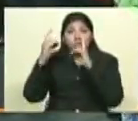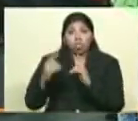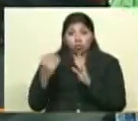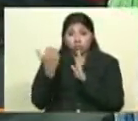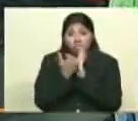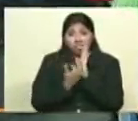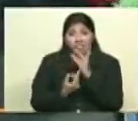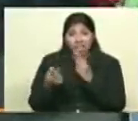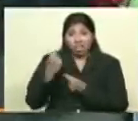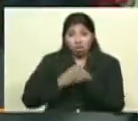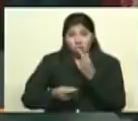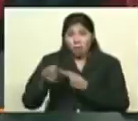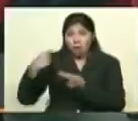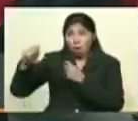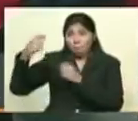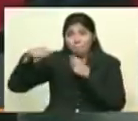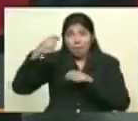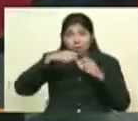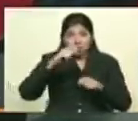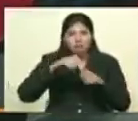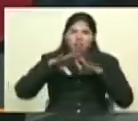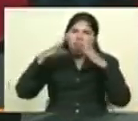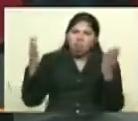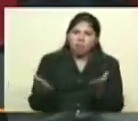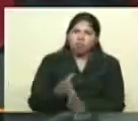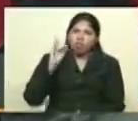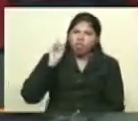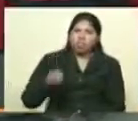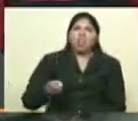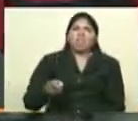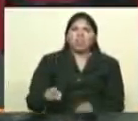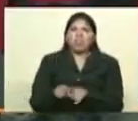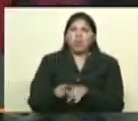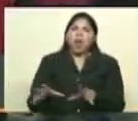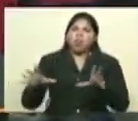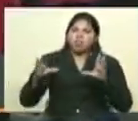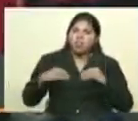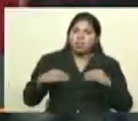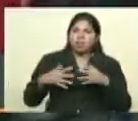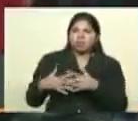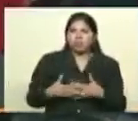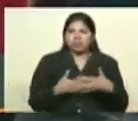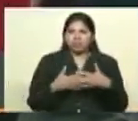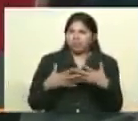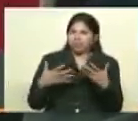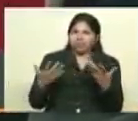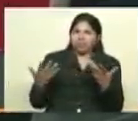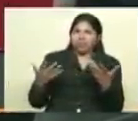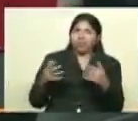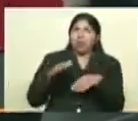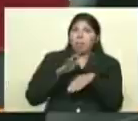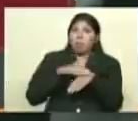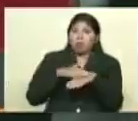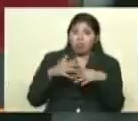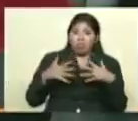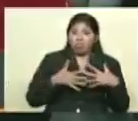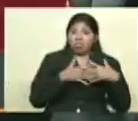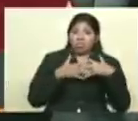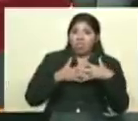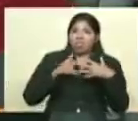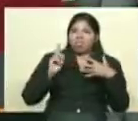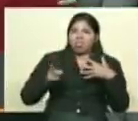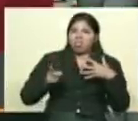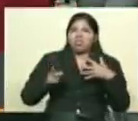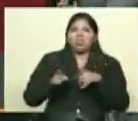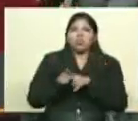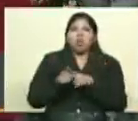y comerciales, el mundo entero tiene que ponerse de rodillas a los Estados Unidos, porque a los Estados Unidos les corresponde gobernar